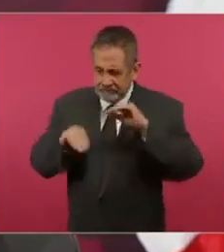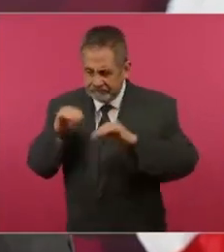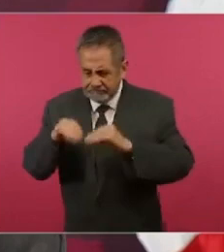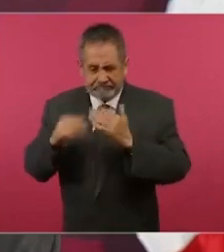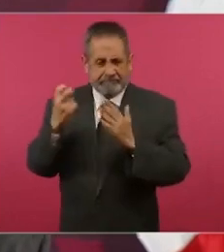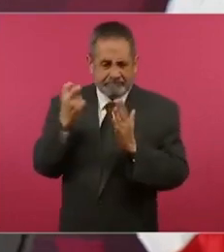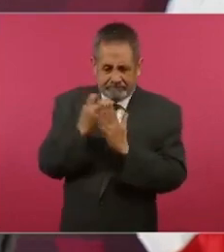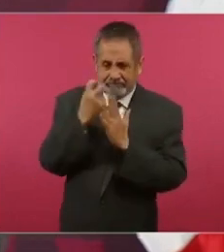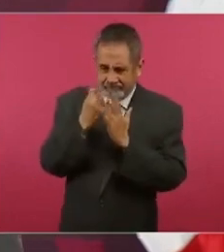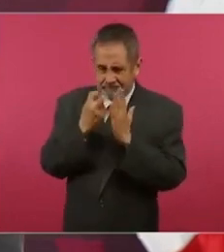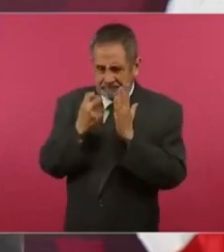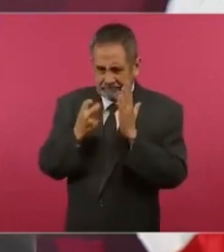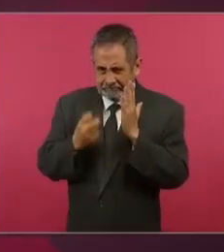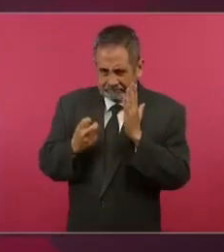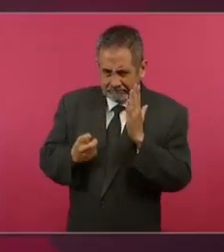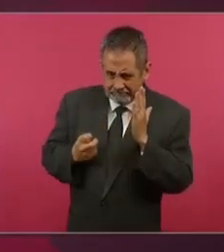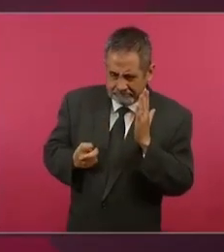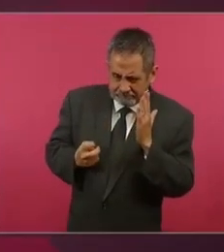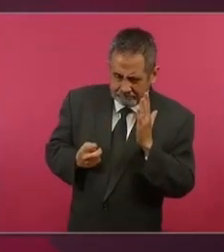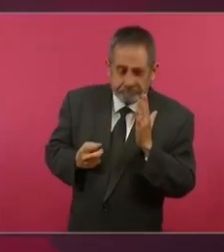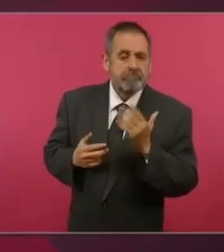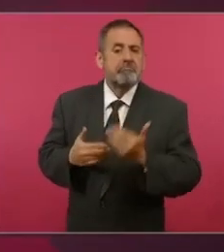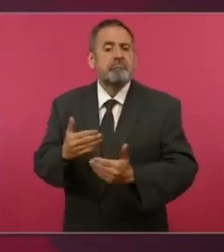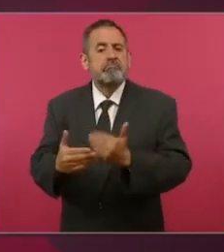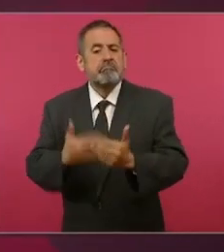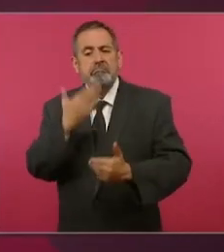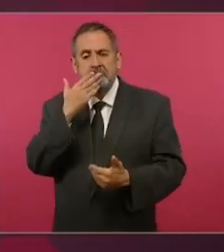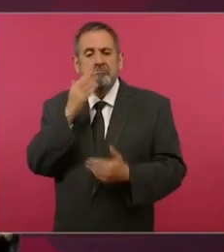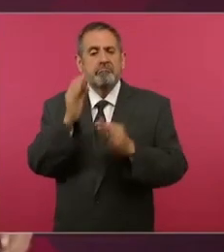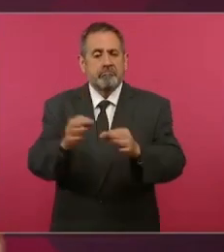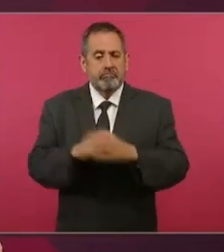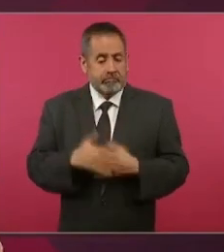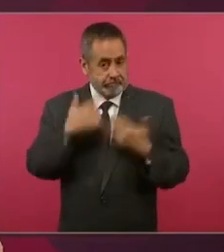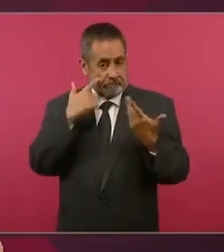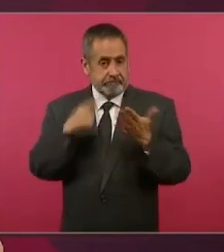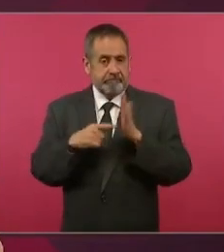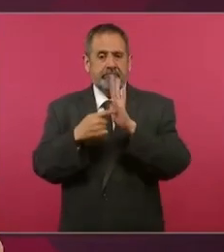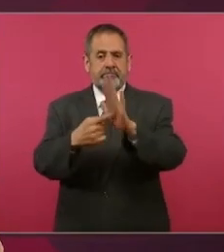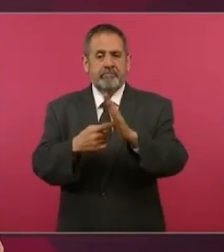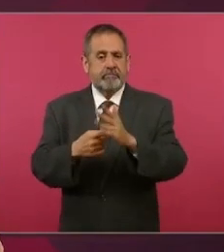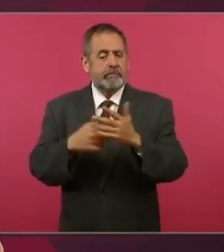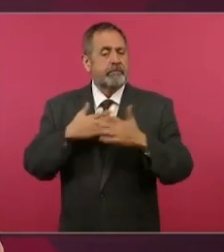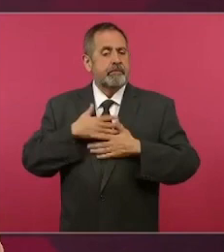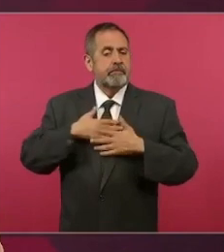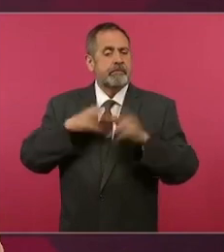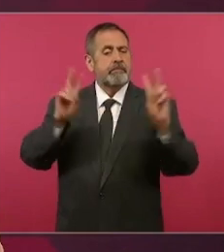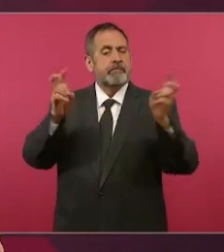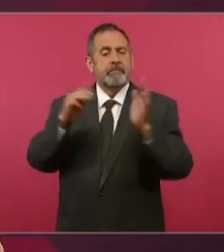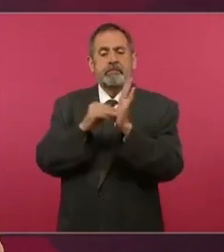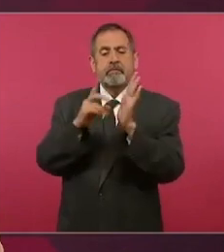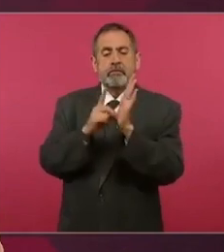Estamos demostrando con nuestro modelo de economía moral